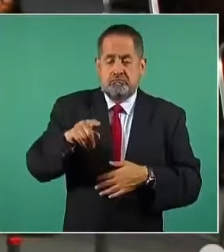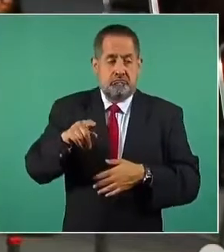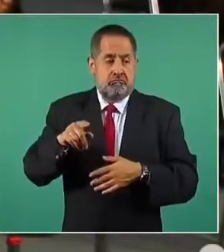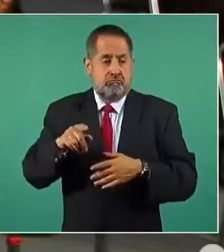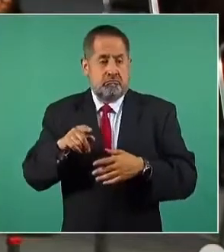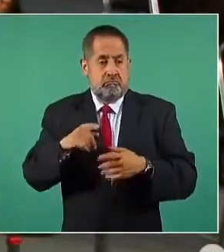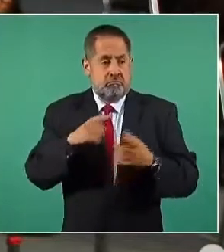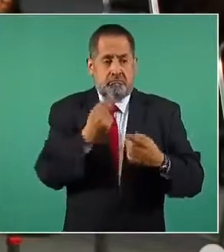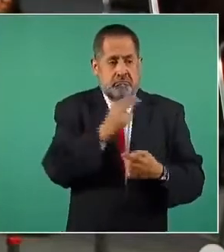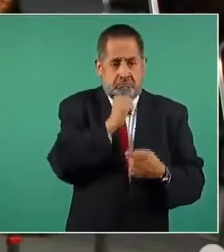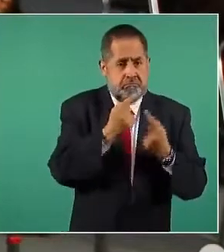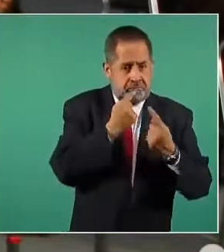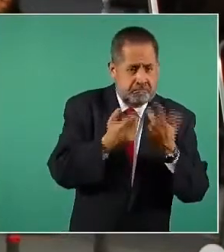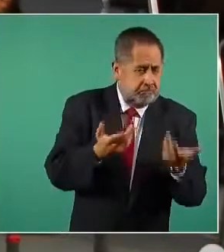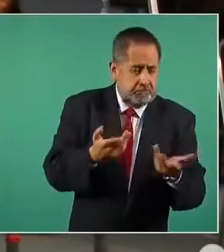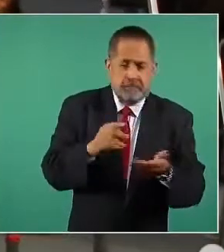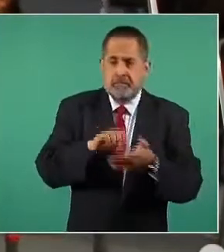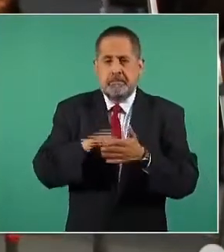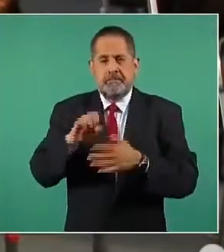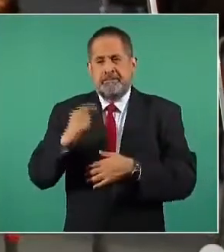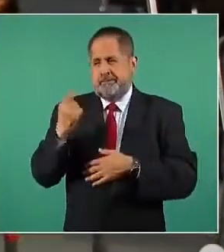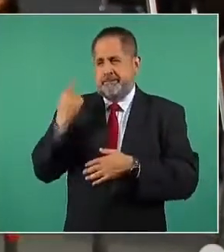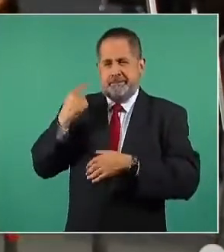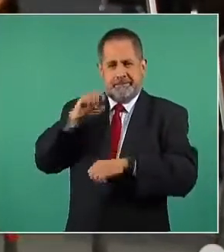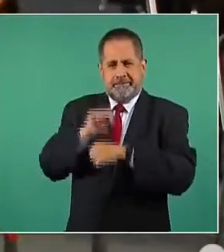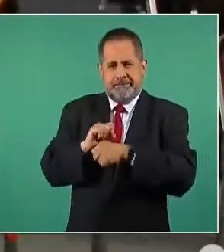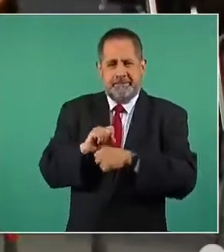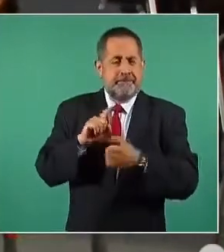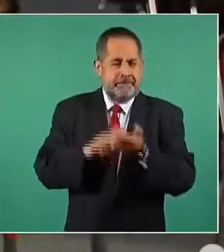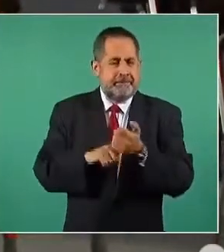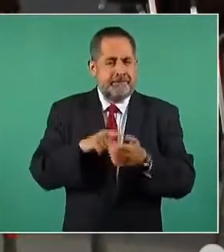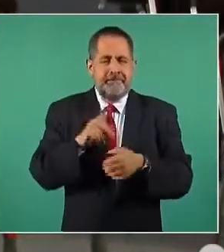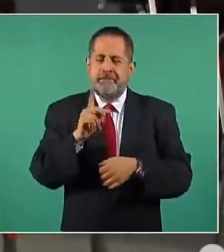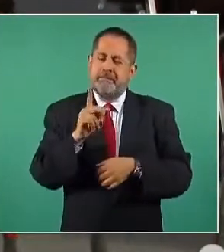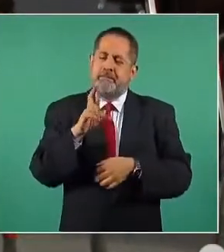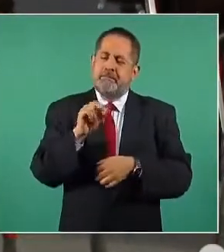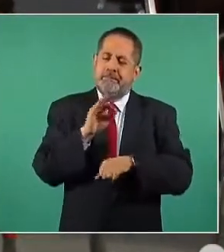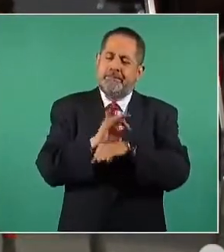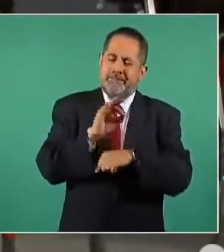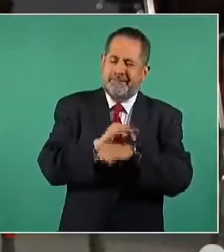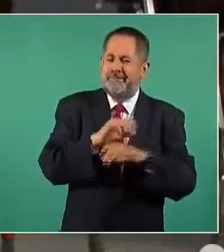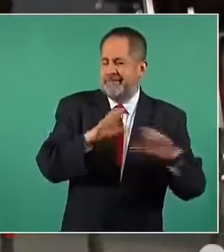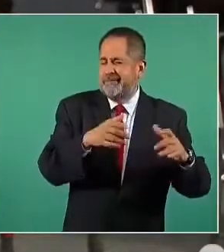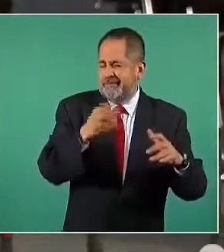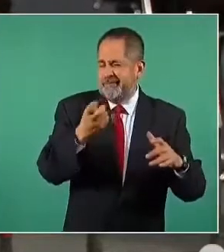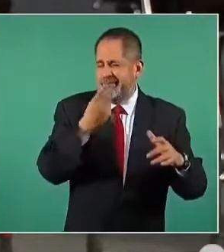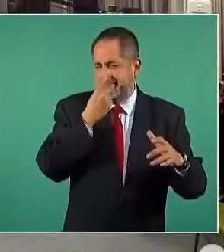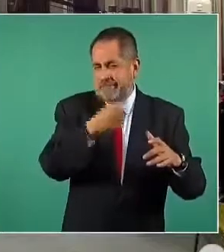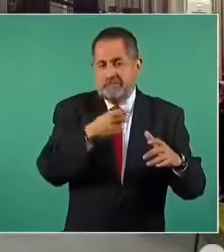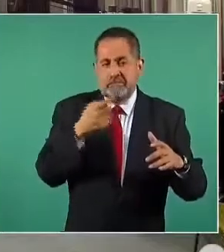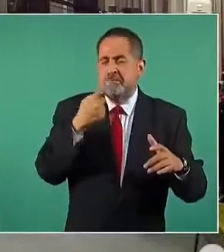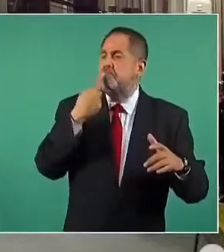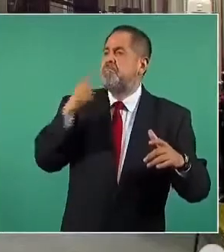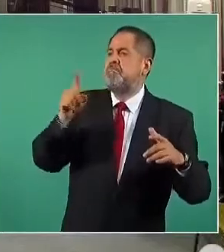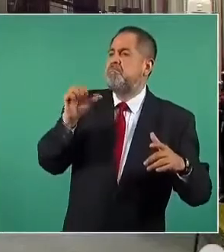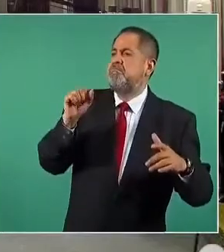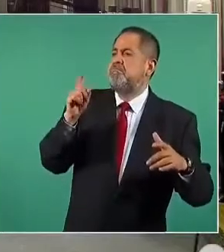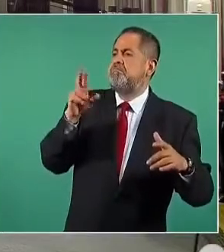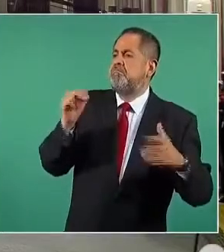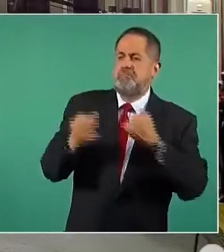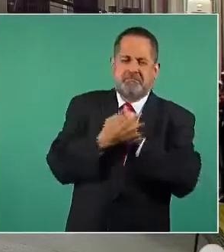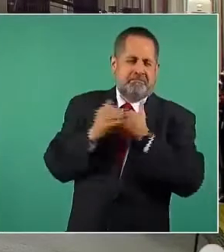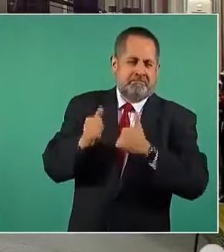semana esta organización Prodefensa del NASAS, que es la que ha promovido justo los amparos en contra de